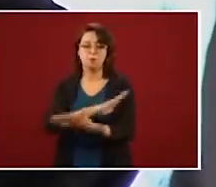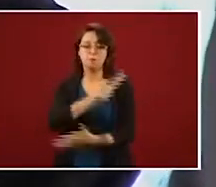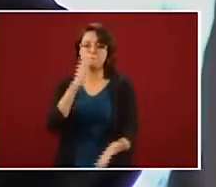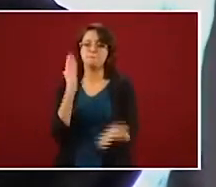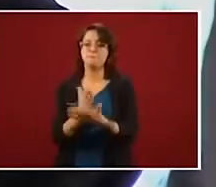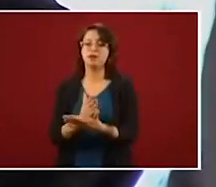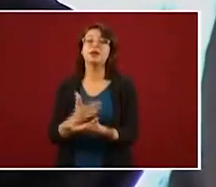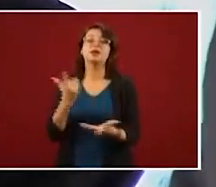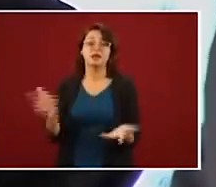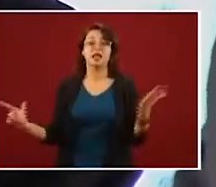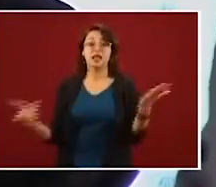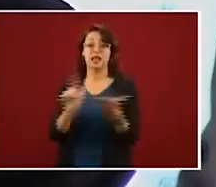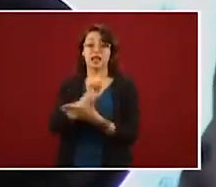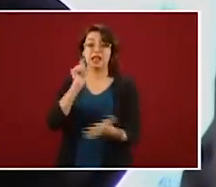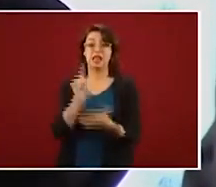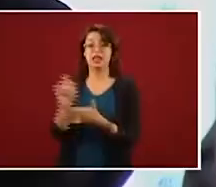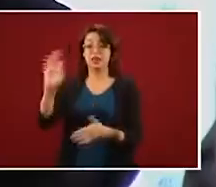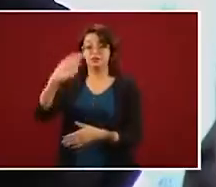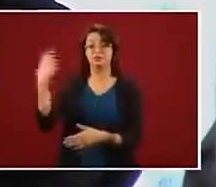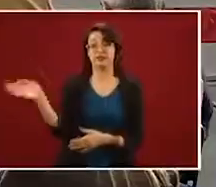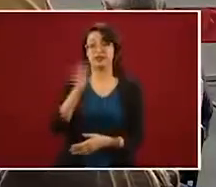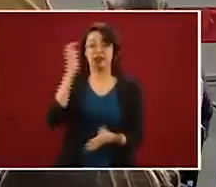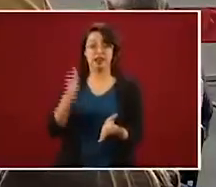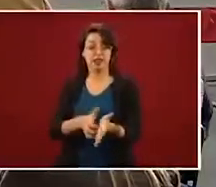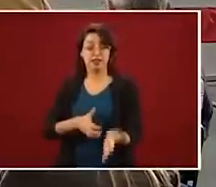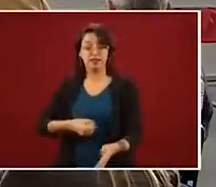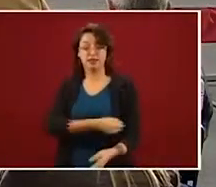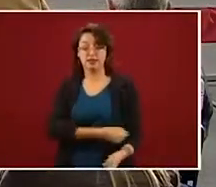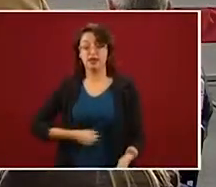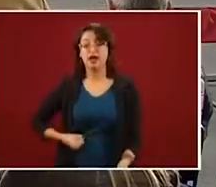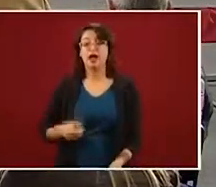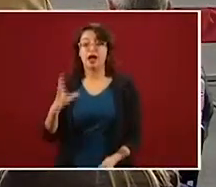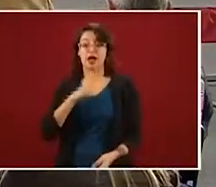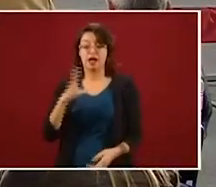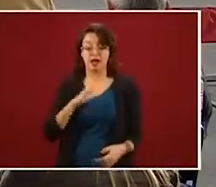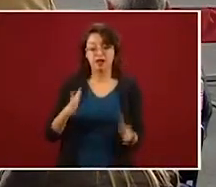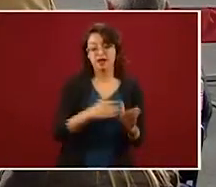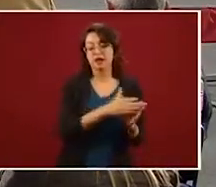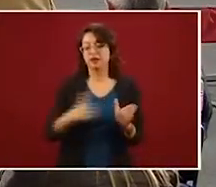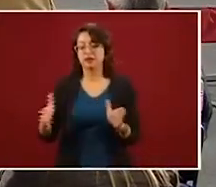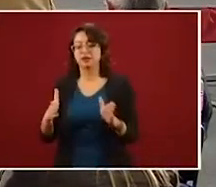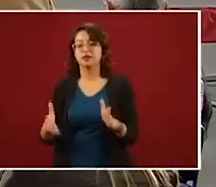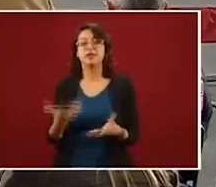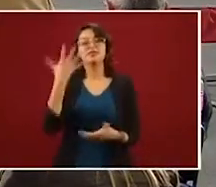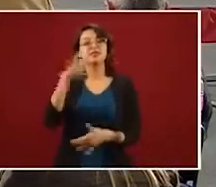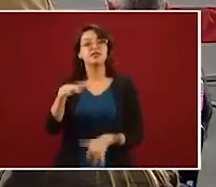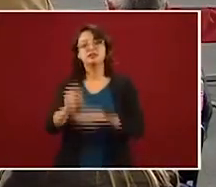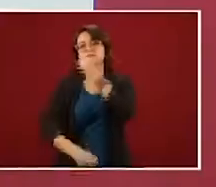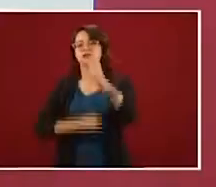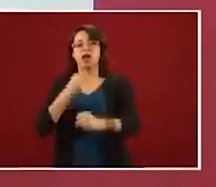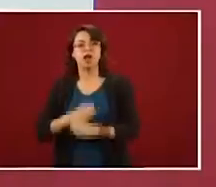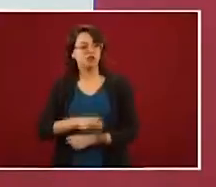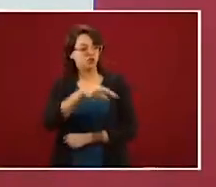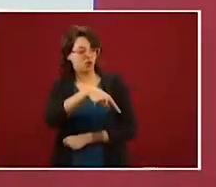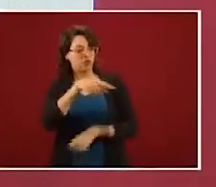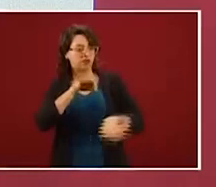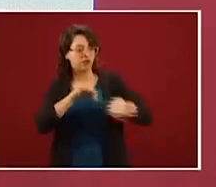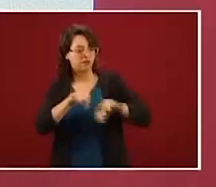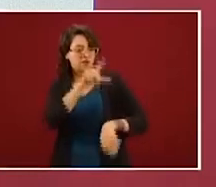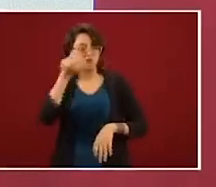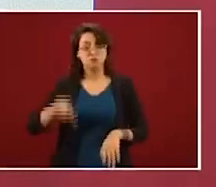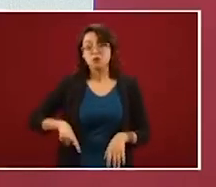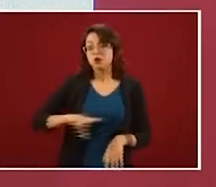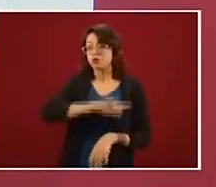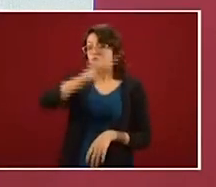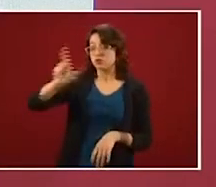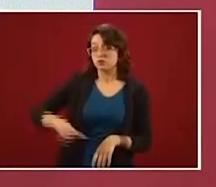Federal de Austeridad Republicana ya tiene este periodo de veda de una década para precisamente poner un